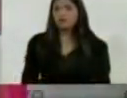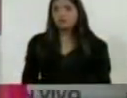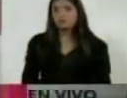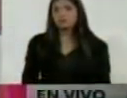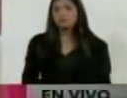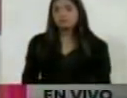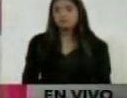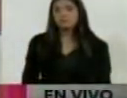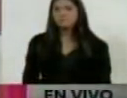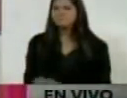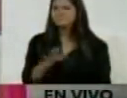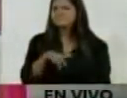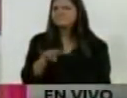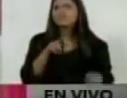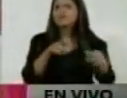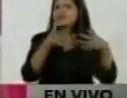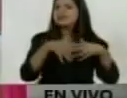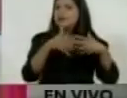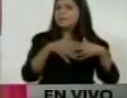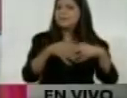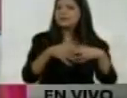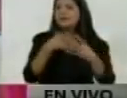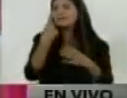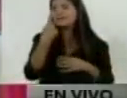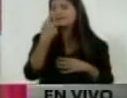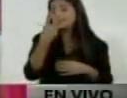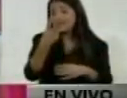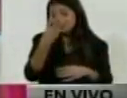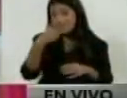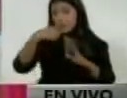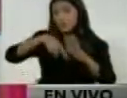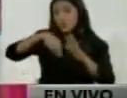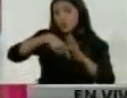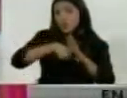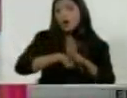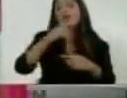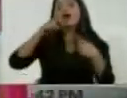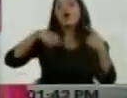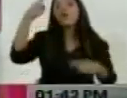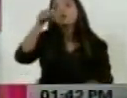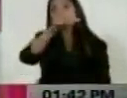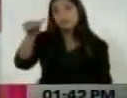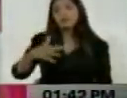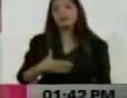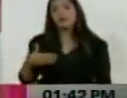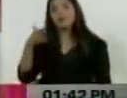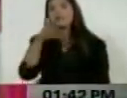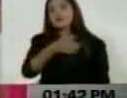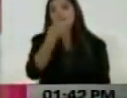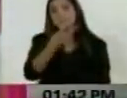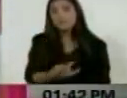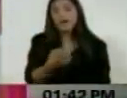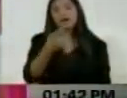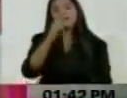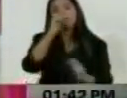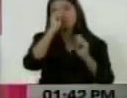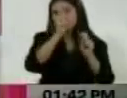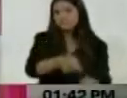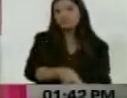Y eso ocurrió en esa empresa de tres taladros. Yo quiero la próxima semana ir a visitarlos para hacerles un